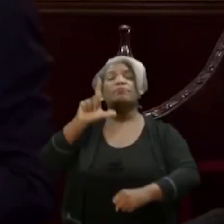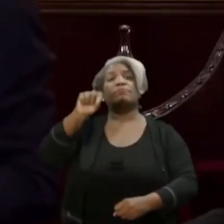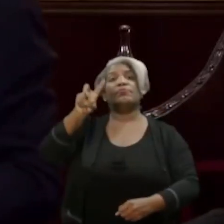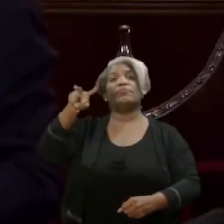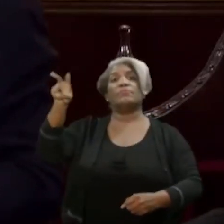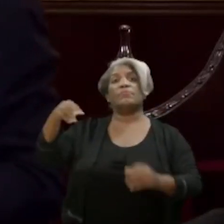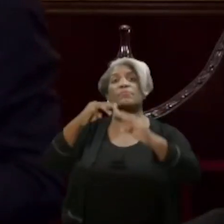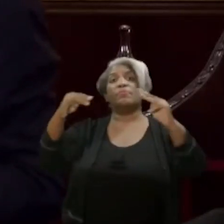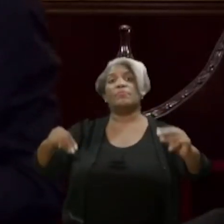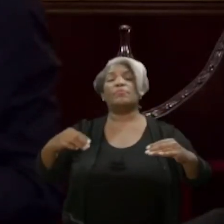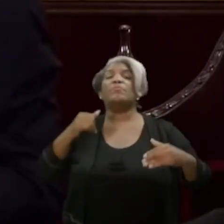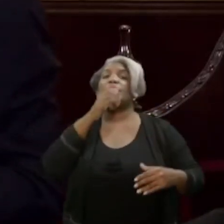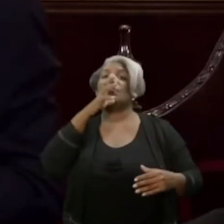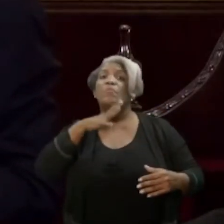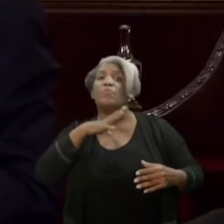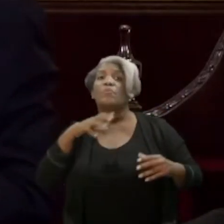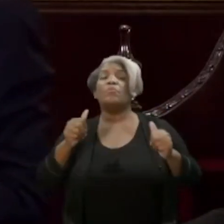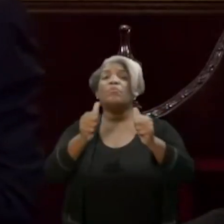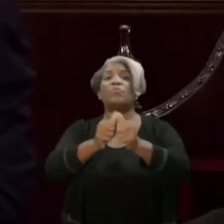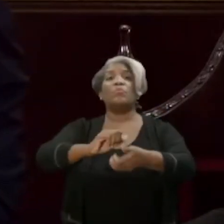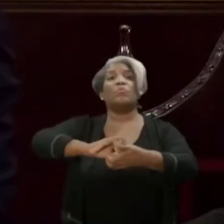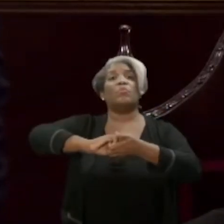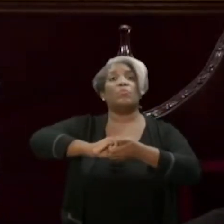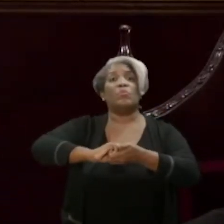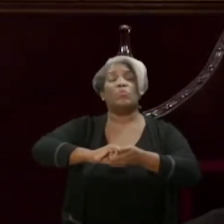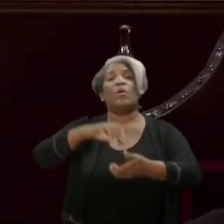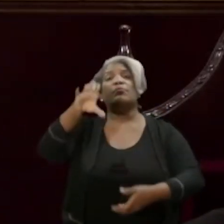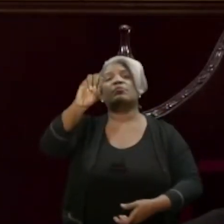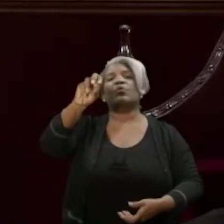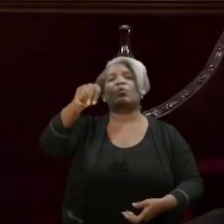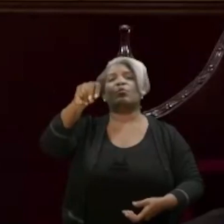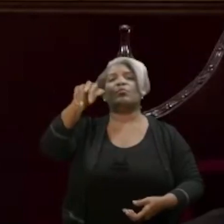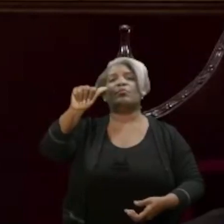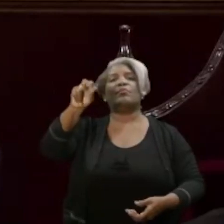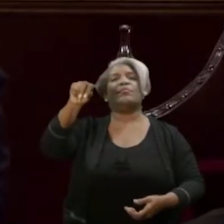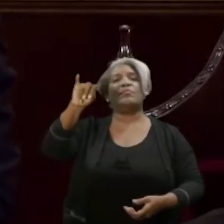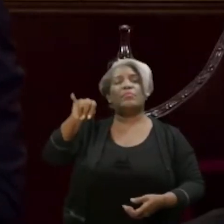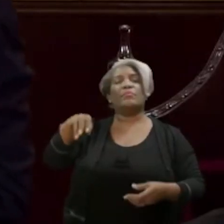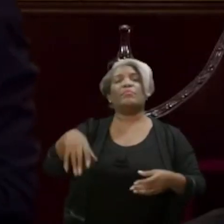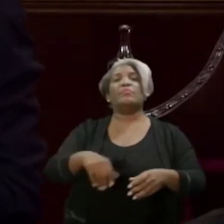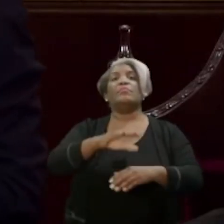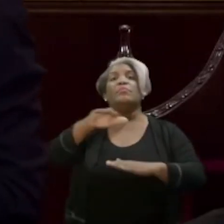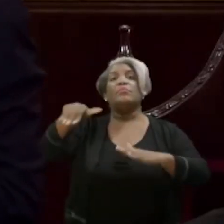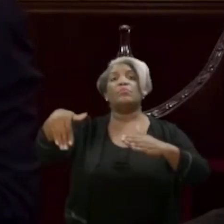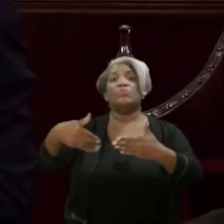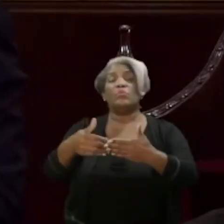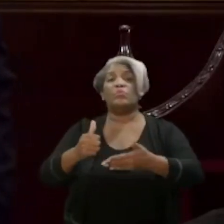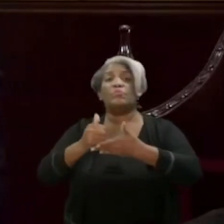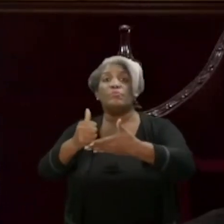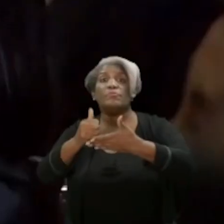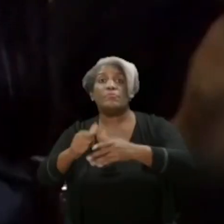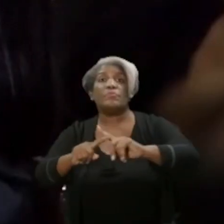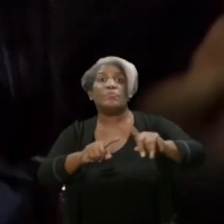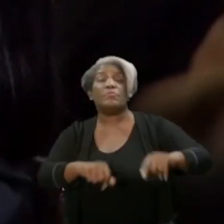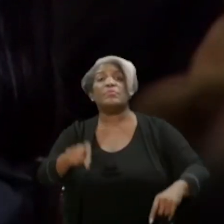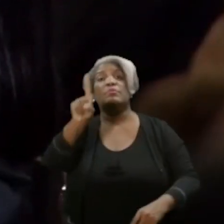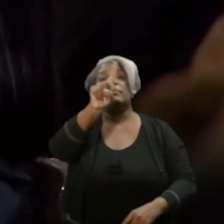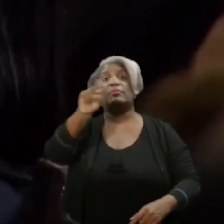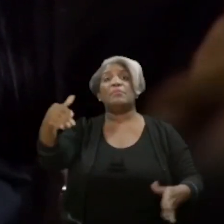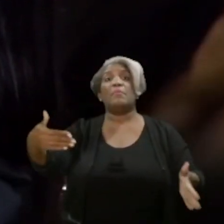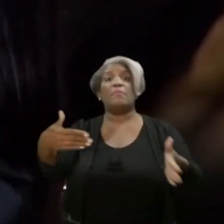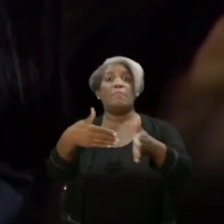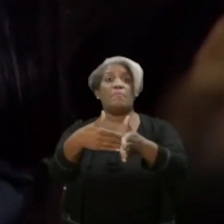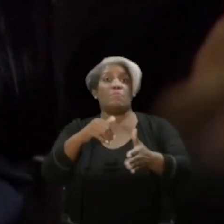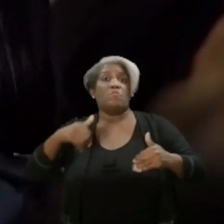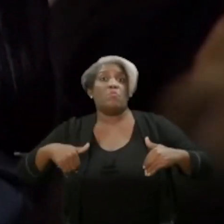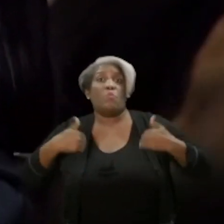Mujer y el CONANI sensibilizaron y capacitaron a más de 100.000 jóvenes, madres y padres en prevención de violencia en la